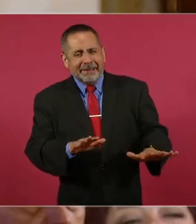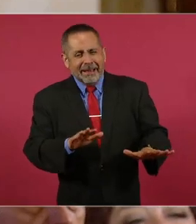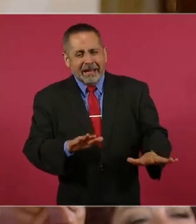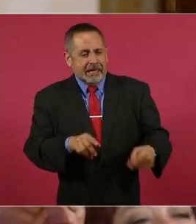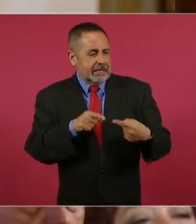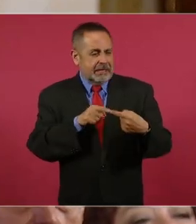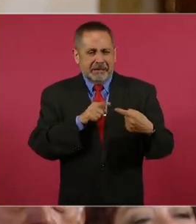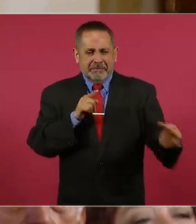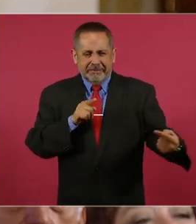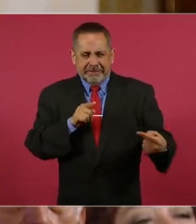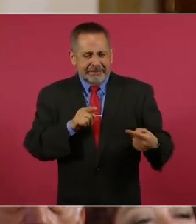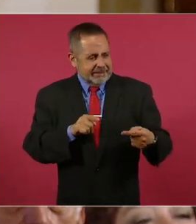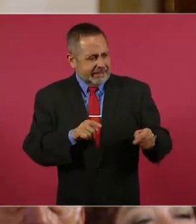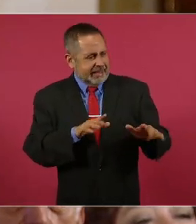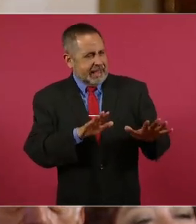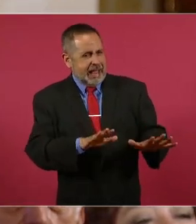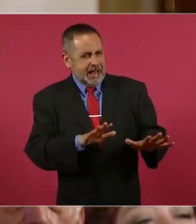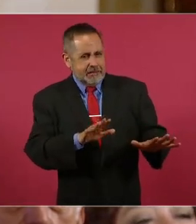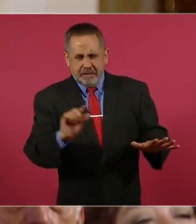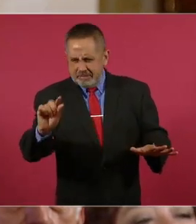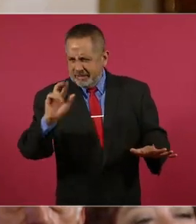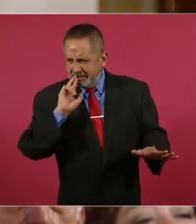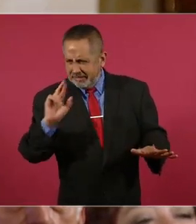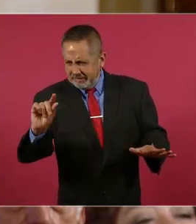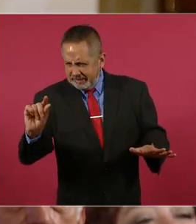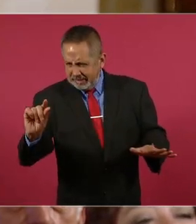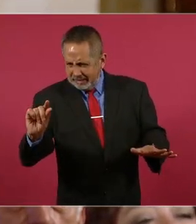nuestros adversarios. Ahora te contesto.